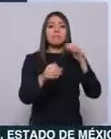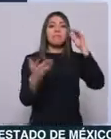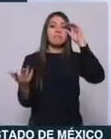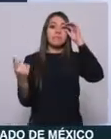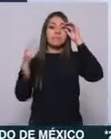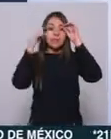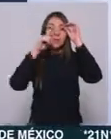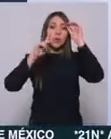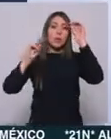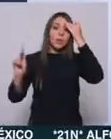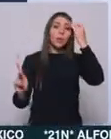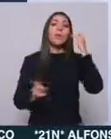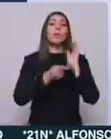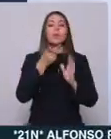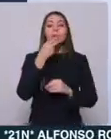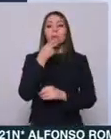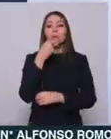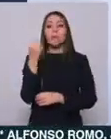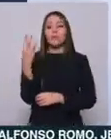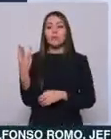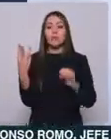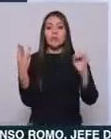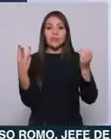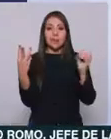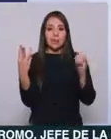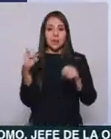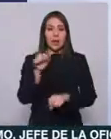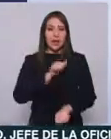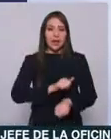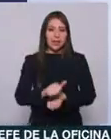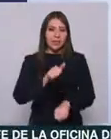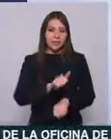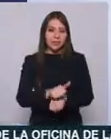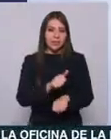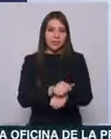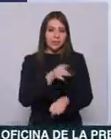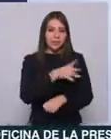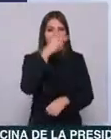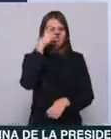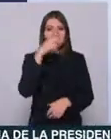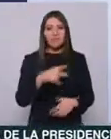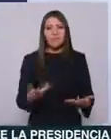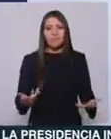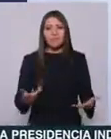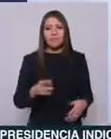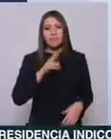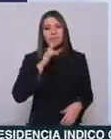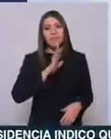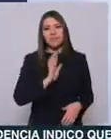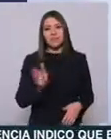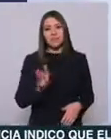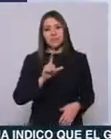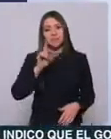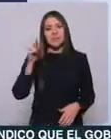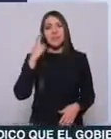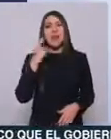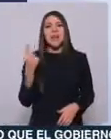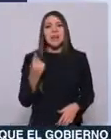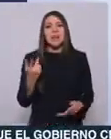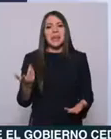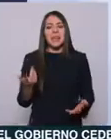da a Paredes y Lautaro Martínez conduce de inmediato 1-0. Argentina al minuto 16. Después se